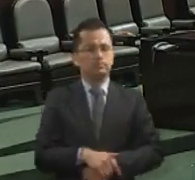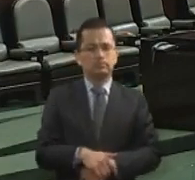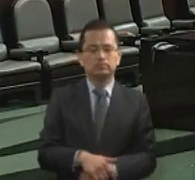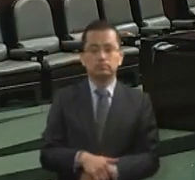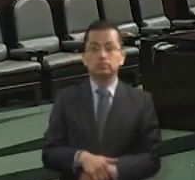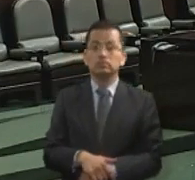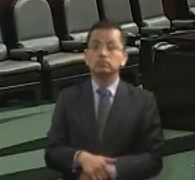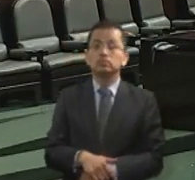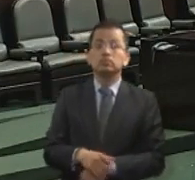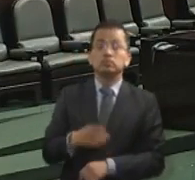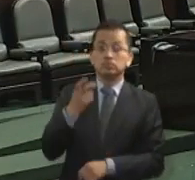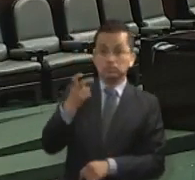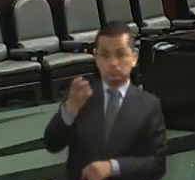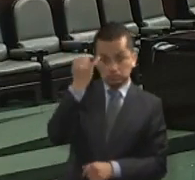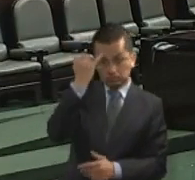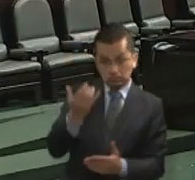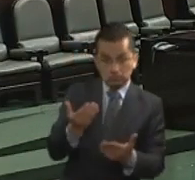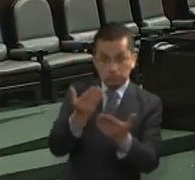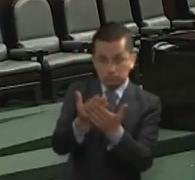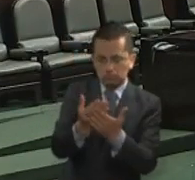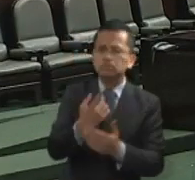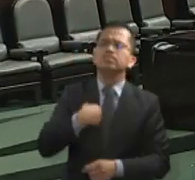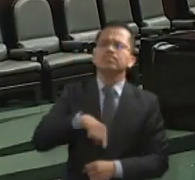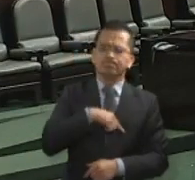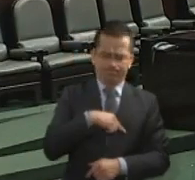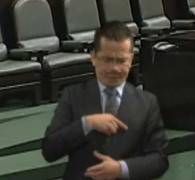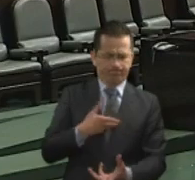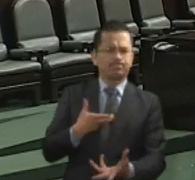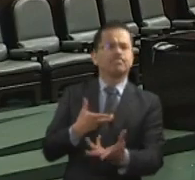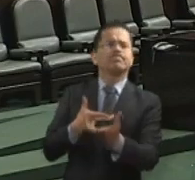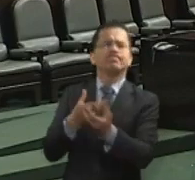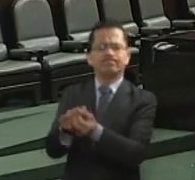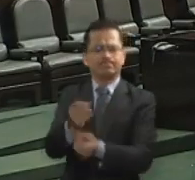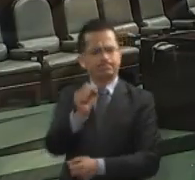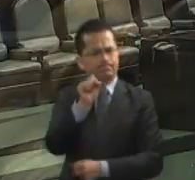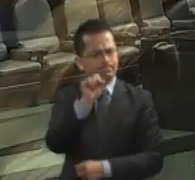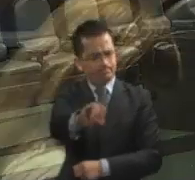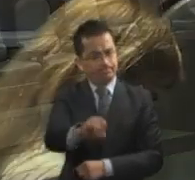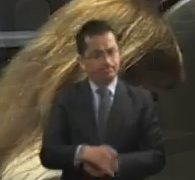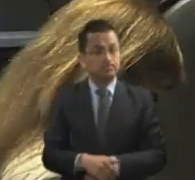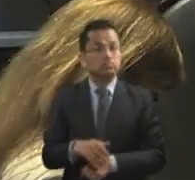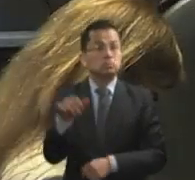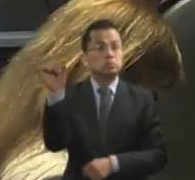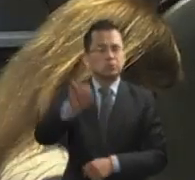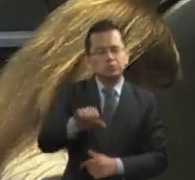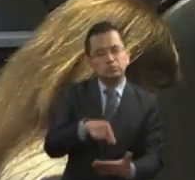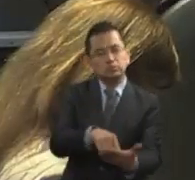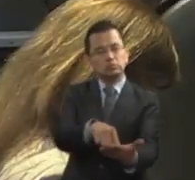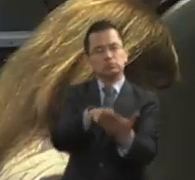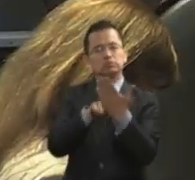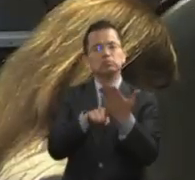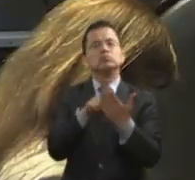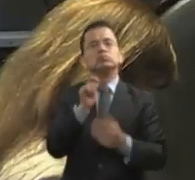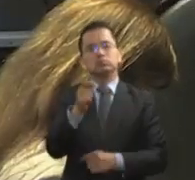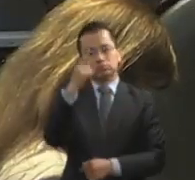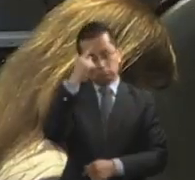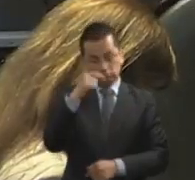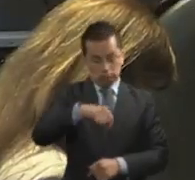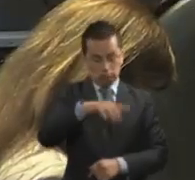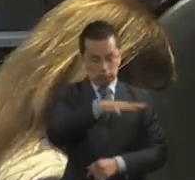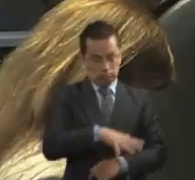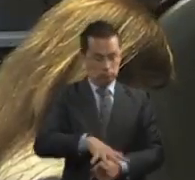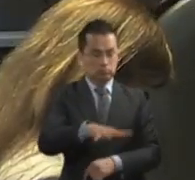esta iniciativa que el día de hoy se da a conocer para que esta Cámara de